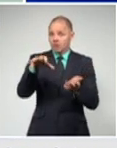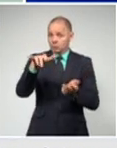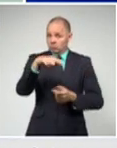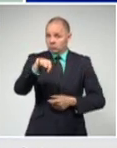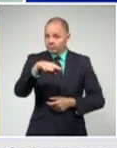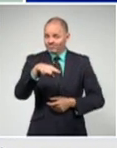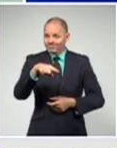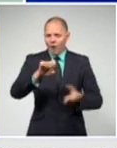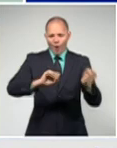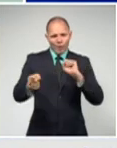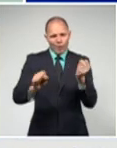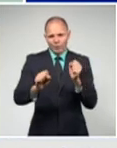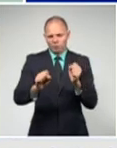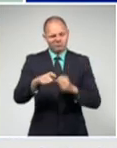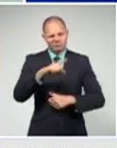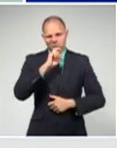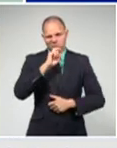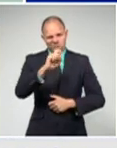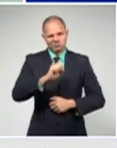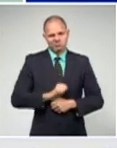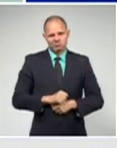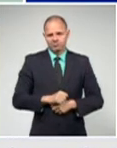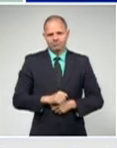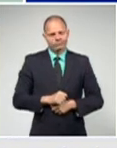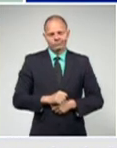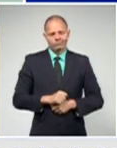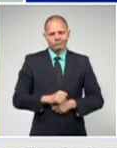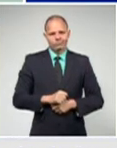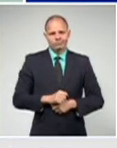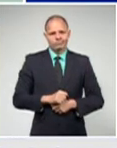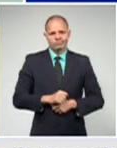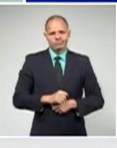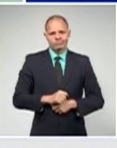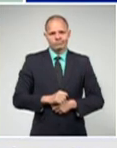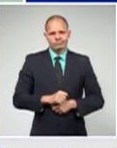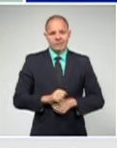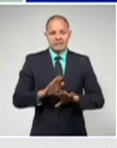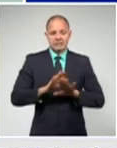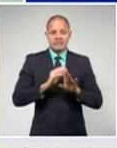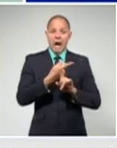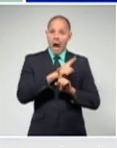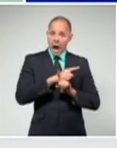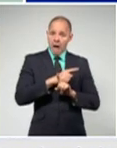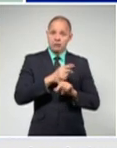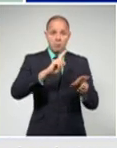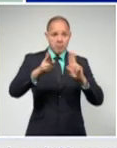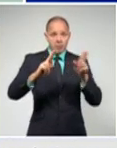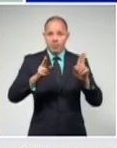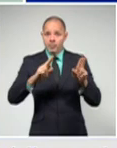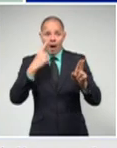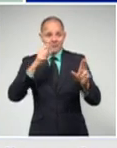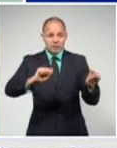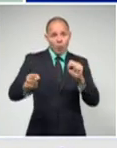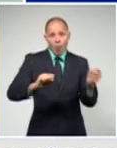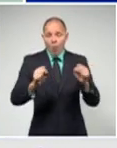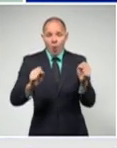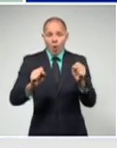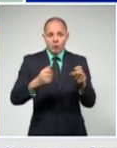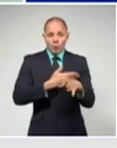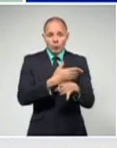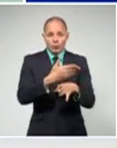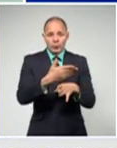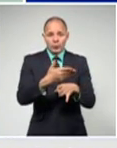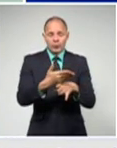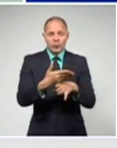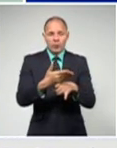no se ha logrado el resultado esperado con las medidas que se han adoptado y